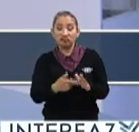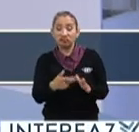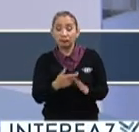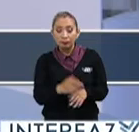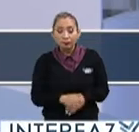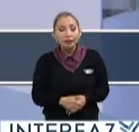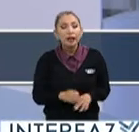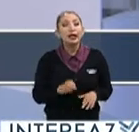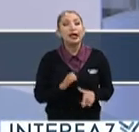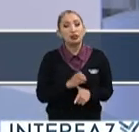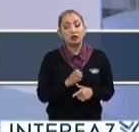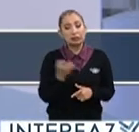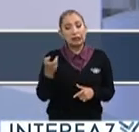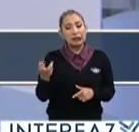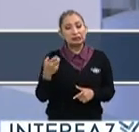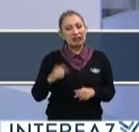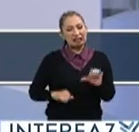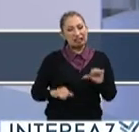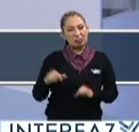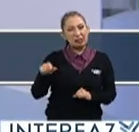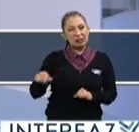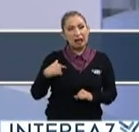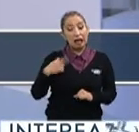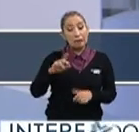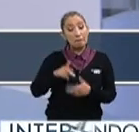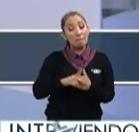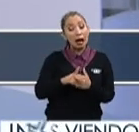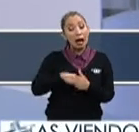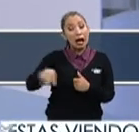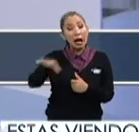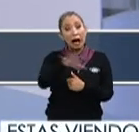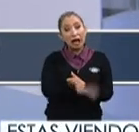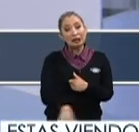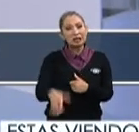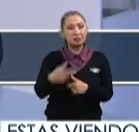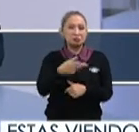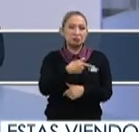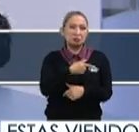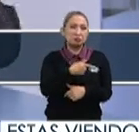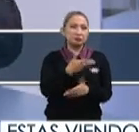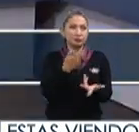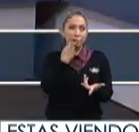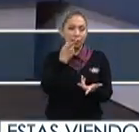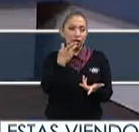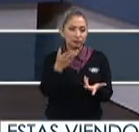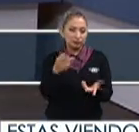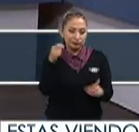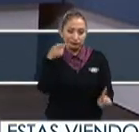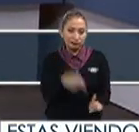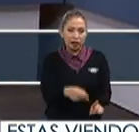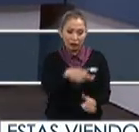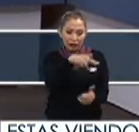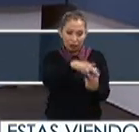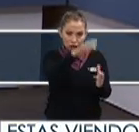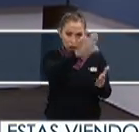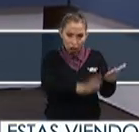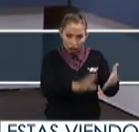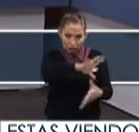visible. Entonces, estas prácticas, sobre todo en países, déjame hablar ahora exactamente de la